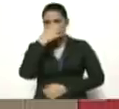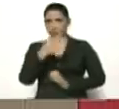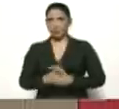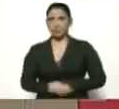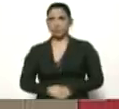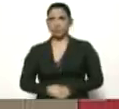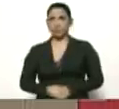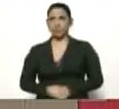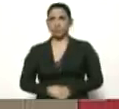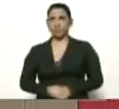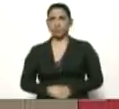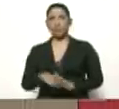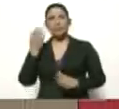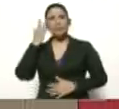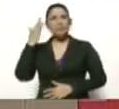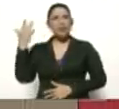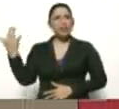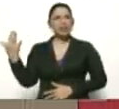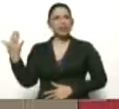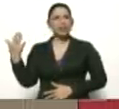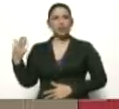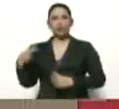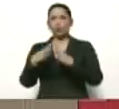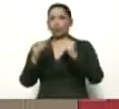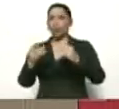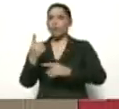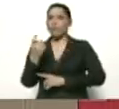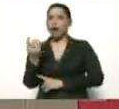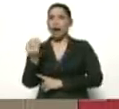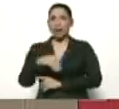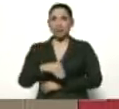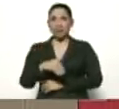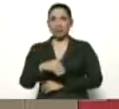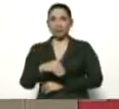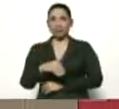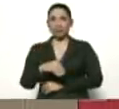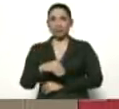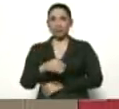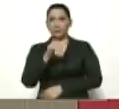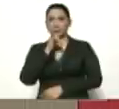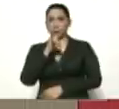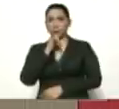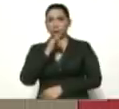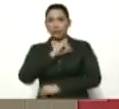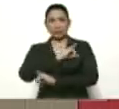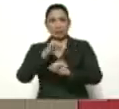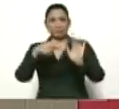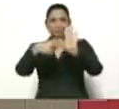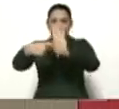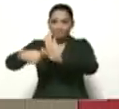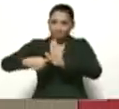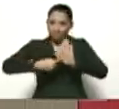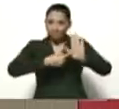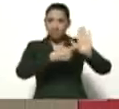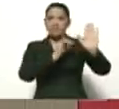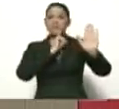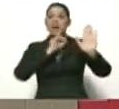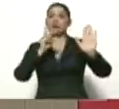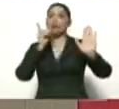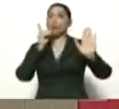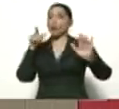criminales e imagínense es todo lo que falta por aparecer ya hoy queda plenamente demostrado que iván duque